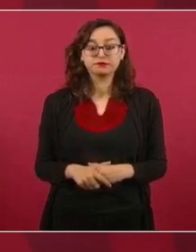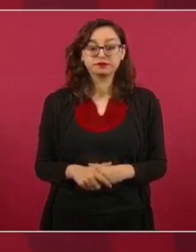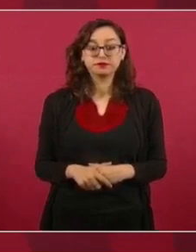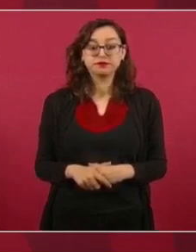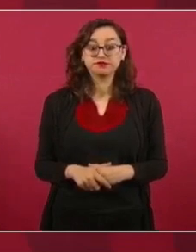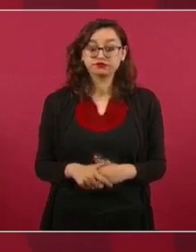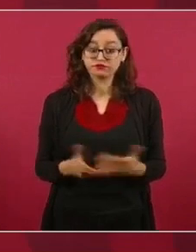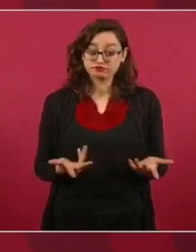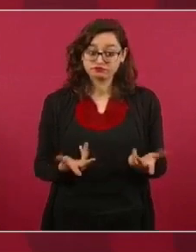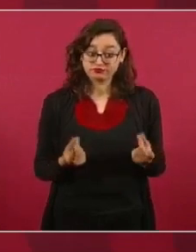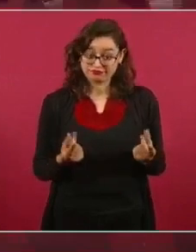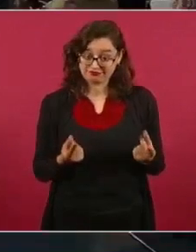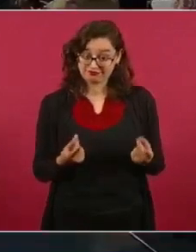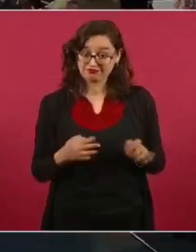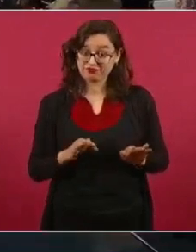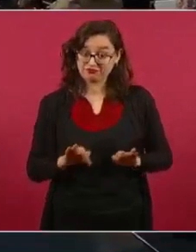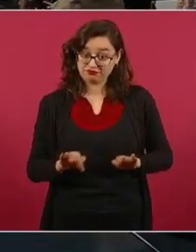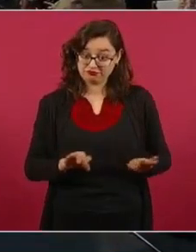Entonces, ¿tienen trabajo?